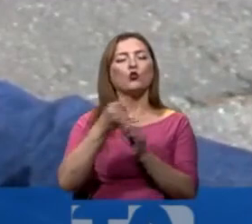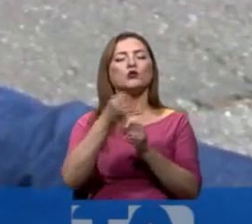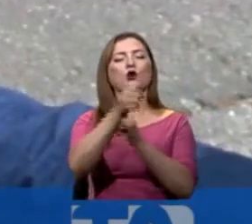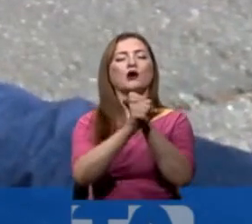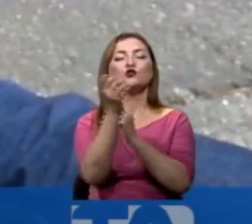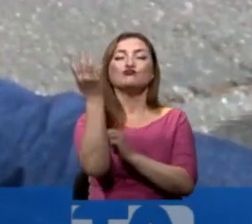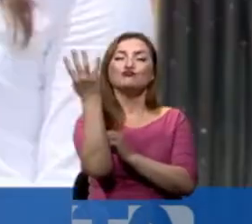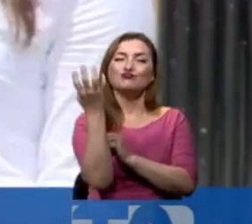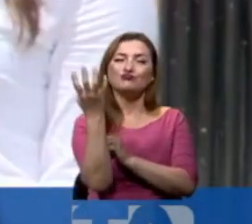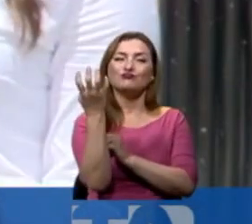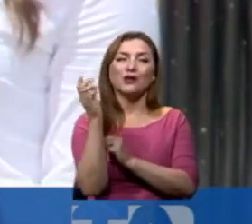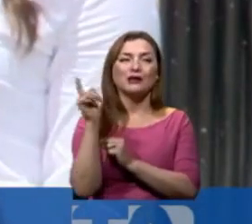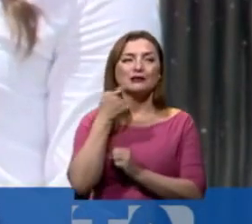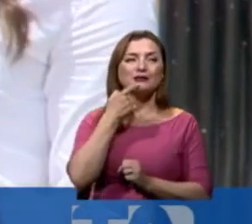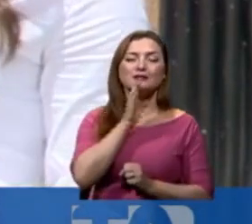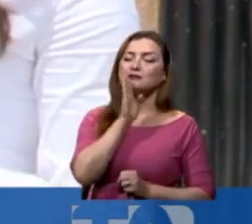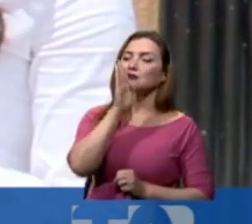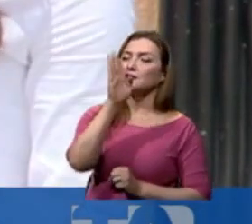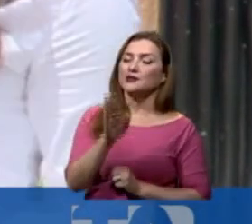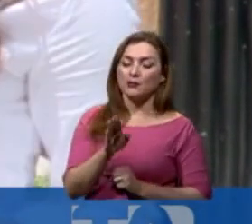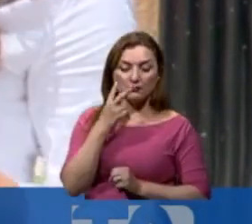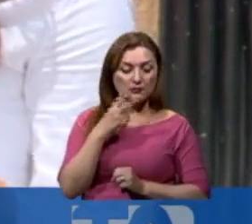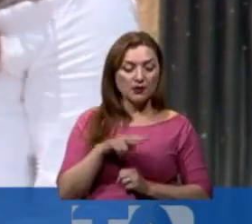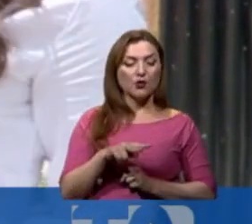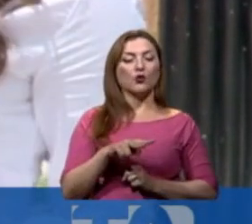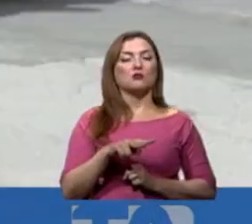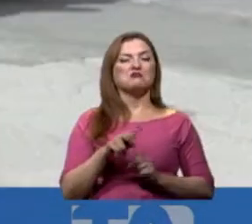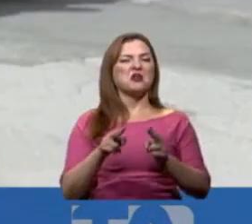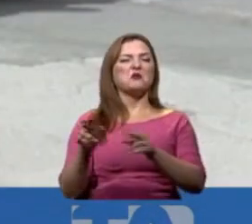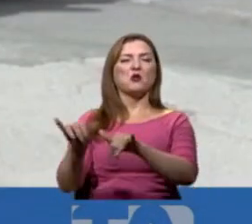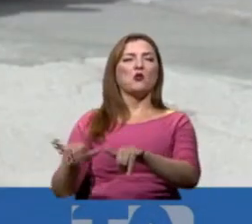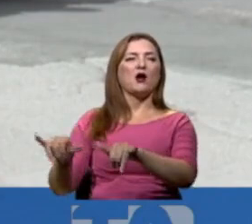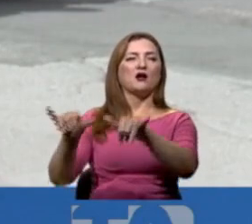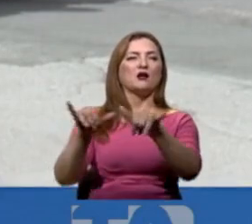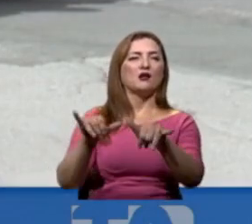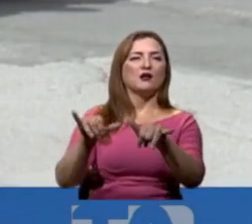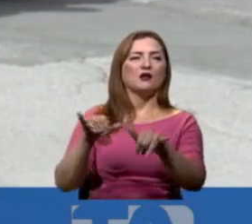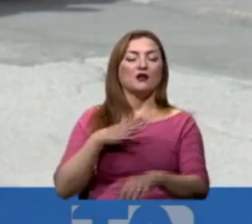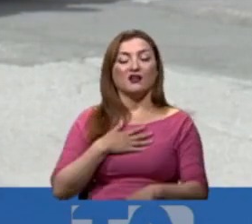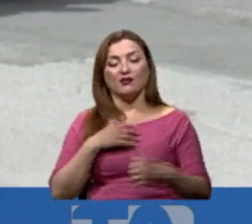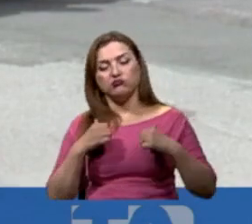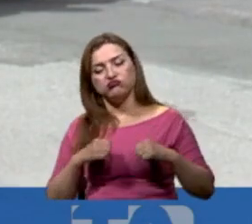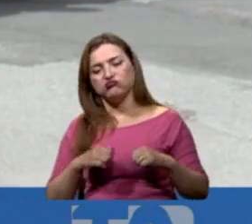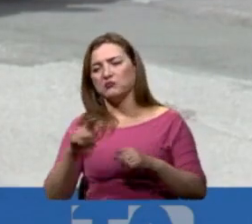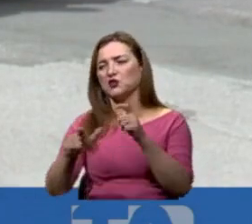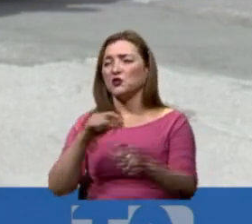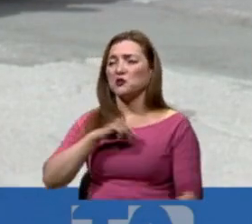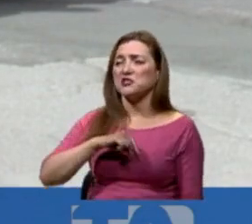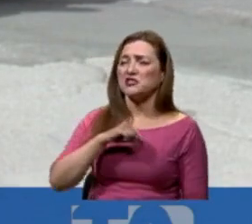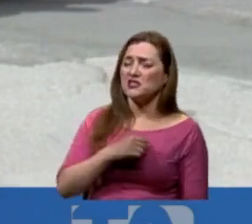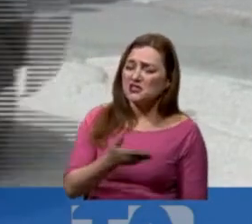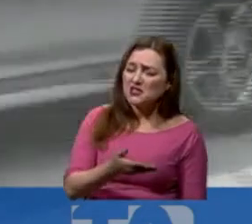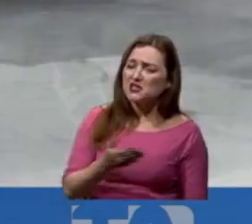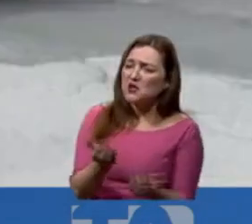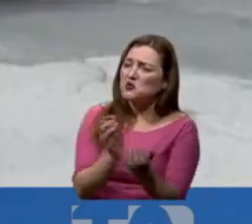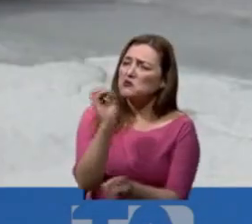últimos 14 años, señala que siempre la impresión que se lleva es la misma. Estoy decepcionado porque toca hacer conciencia. Que la ciudadanía